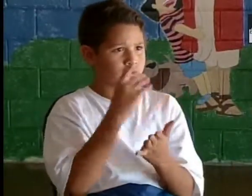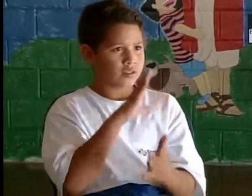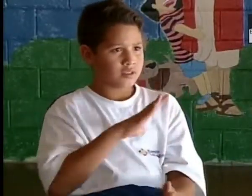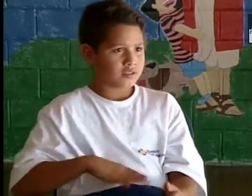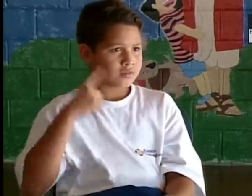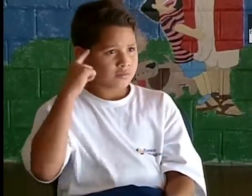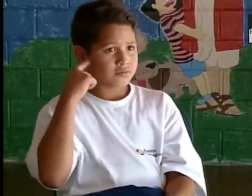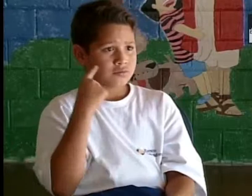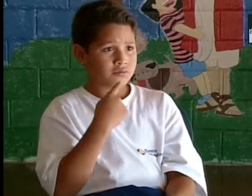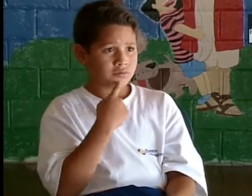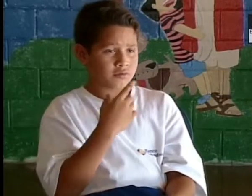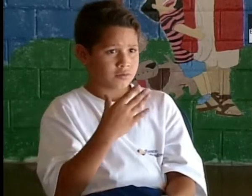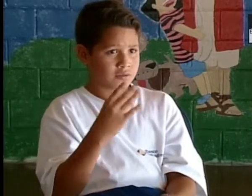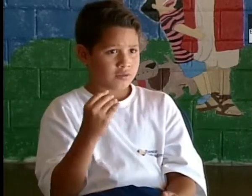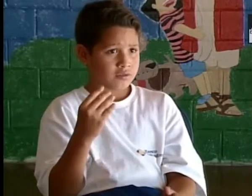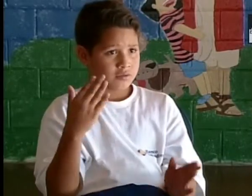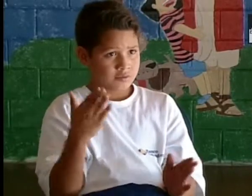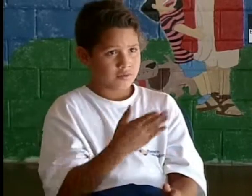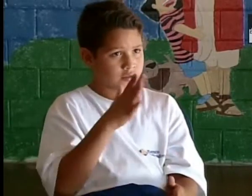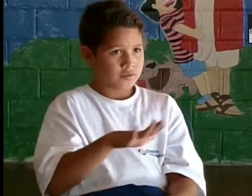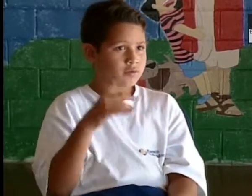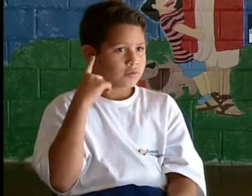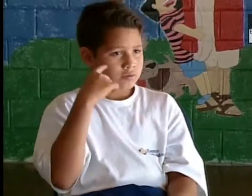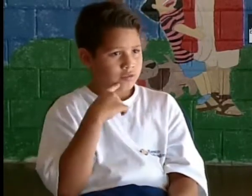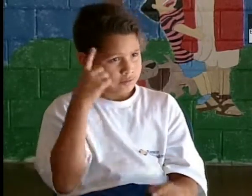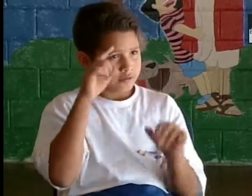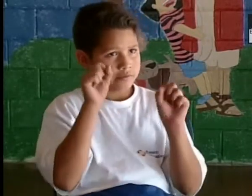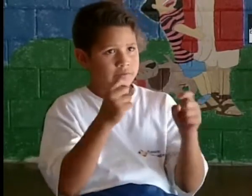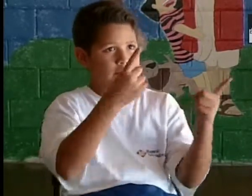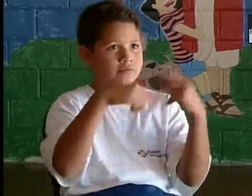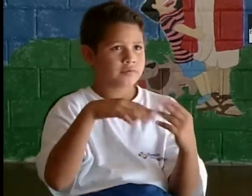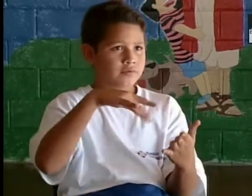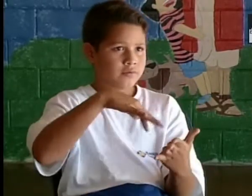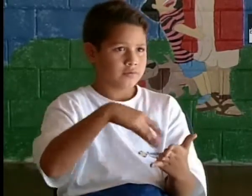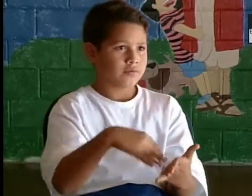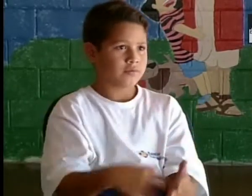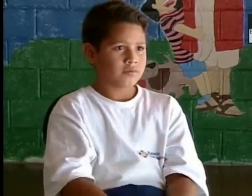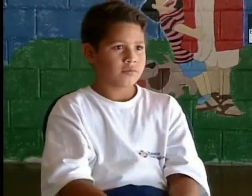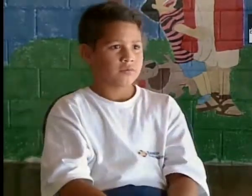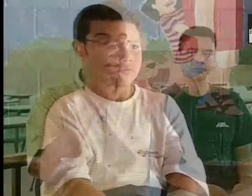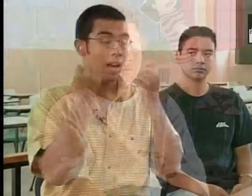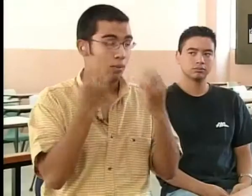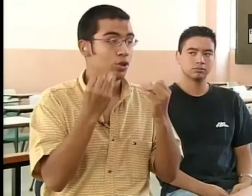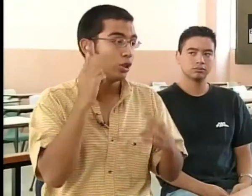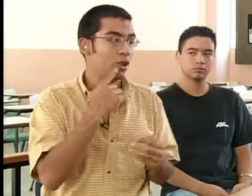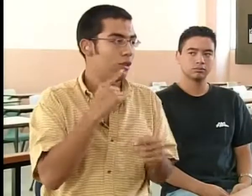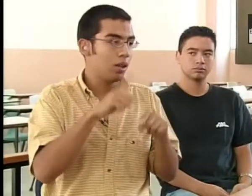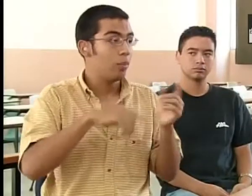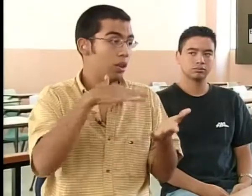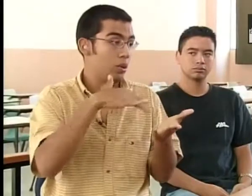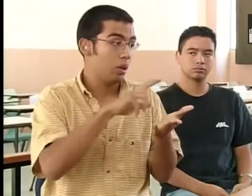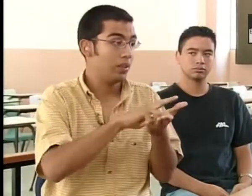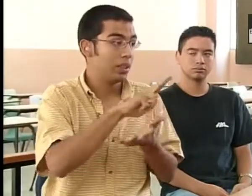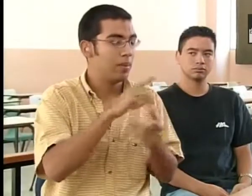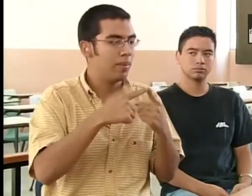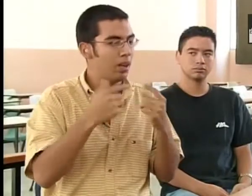la Escuela Cristiana para Sordos, que son bienvenidos a esa escuela, pueden venir a estudiar. Hay muchos sordos que